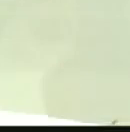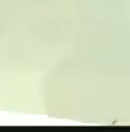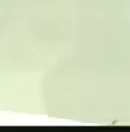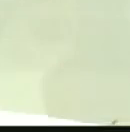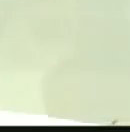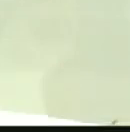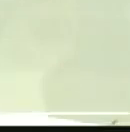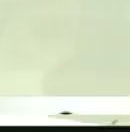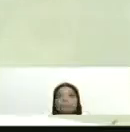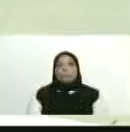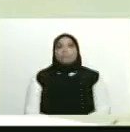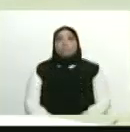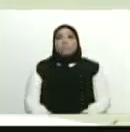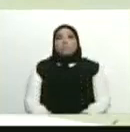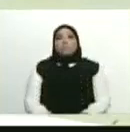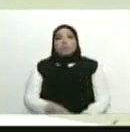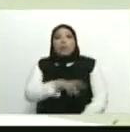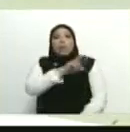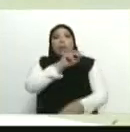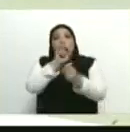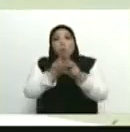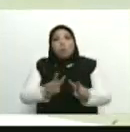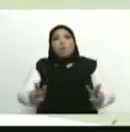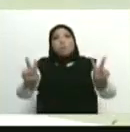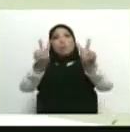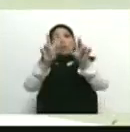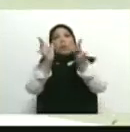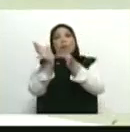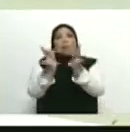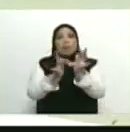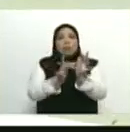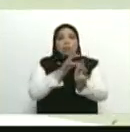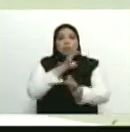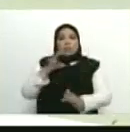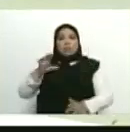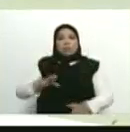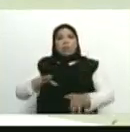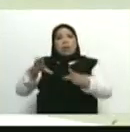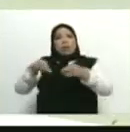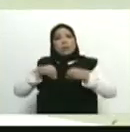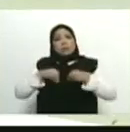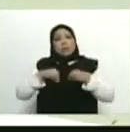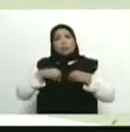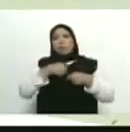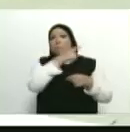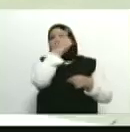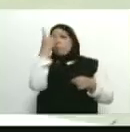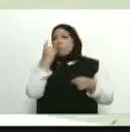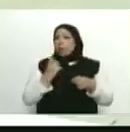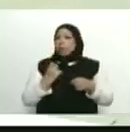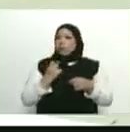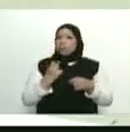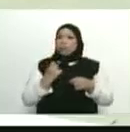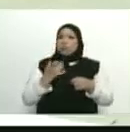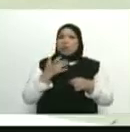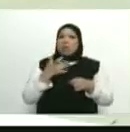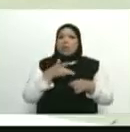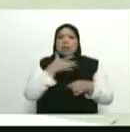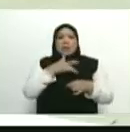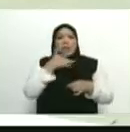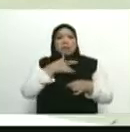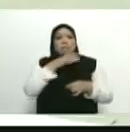directamente en los valores de Cristo nos reconocemos. Me pregunto como cristiano, ¿qué sentiríamos los